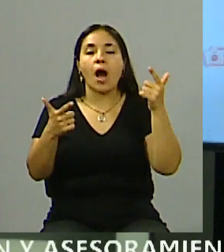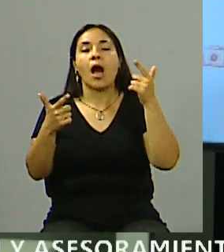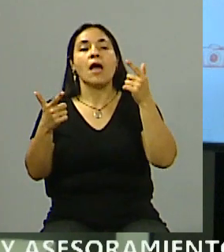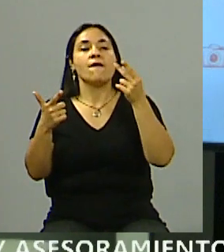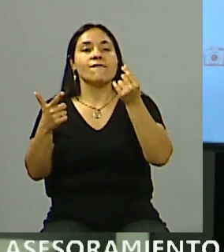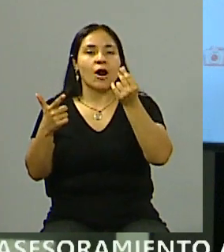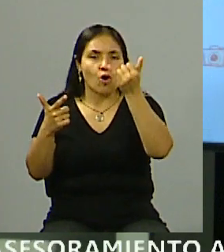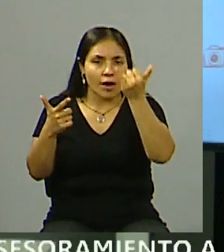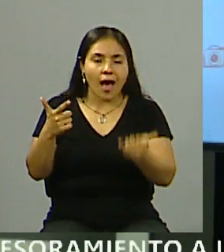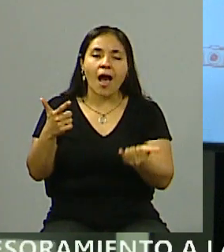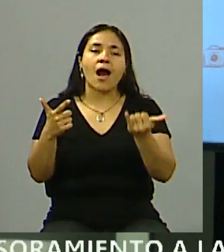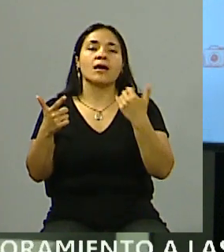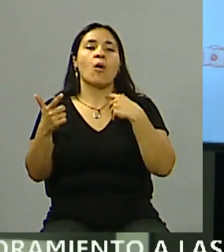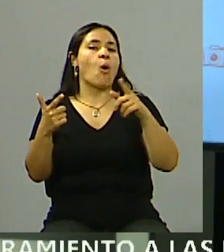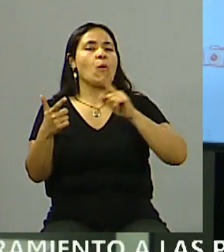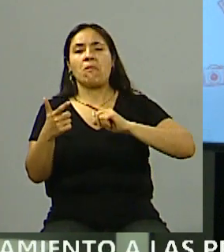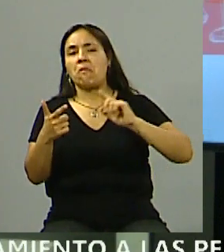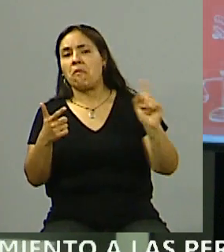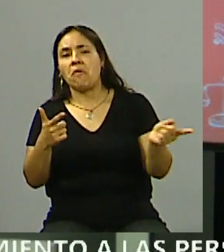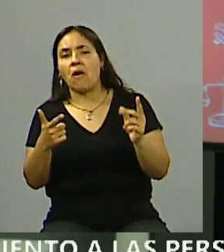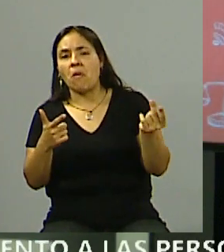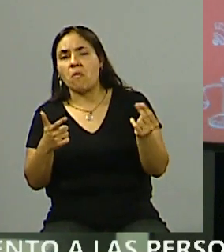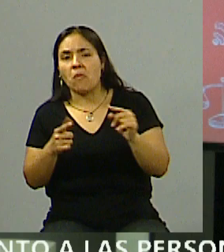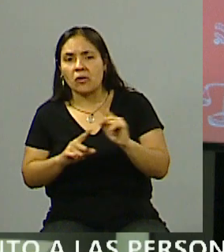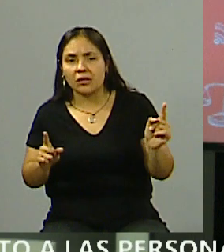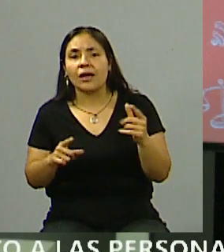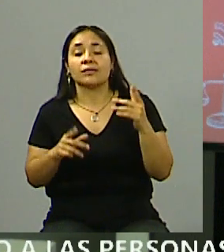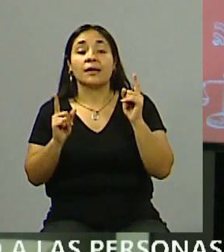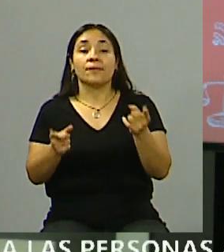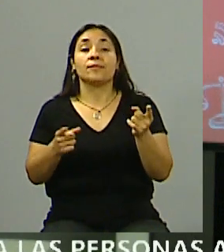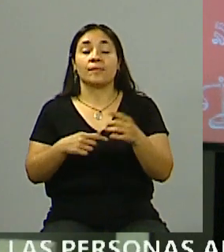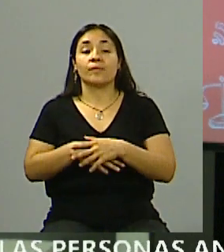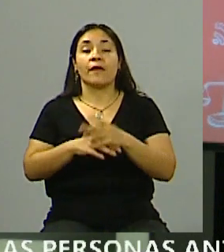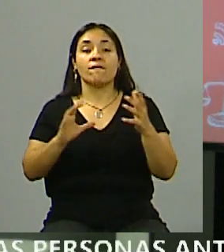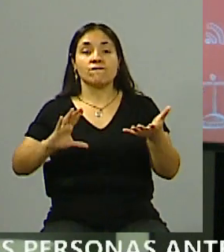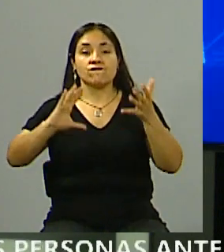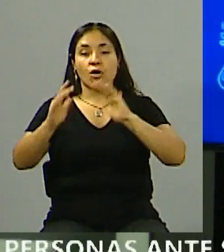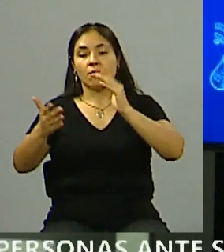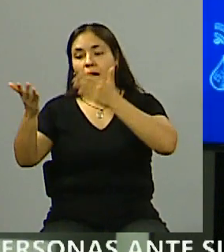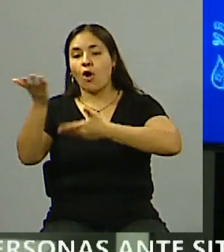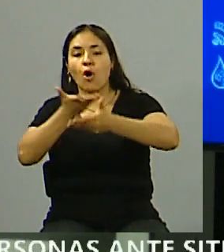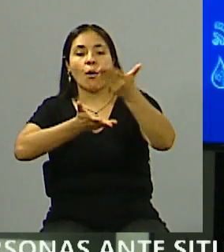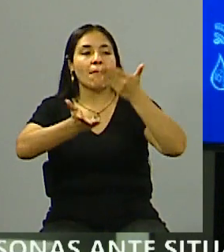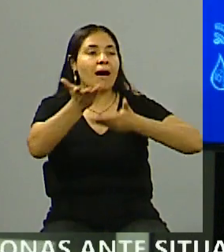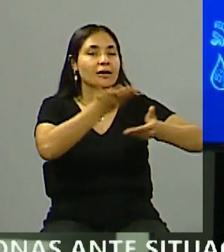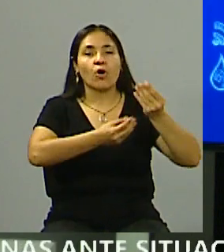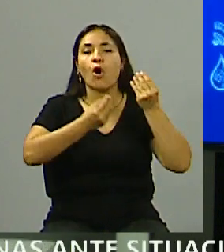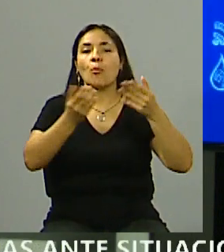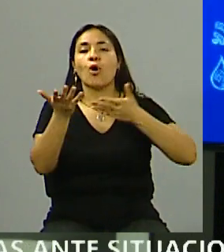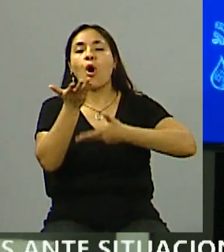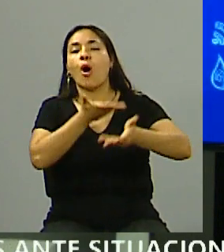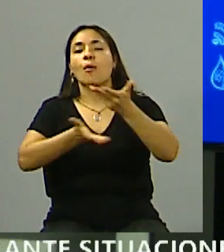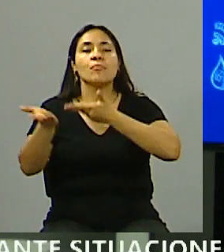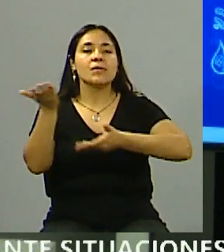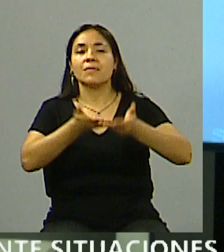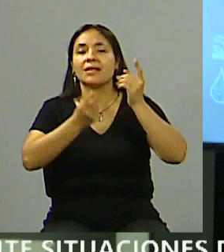valioso o no, etcétera, ¿no? Tiene que ver también con los modos de tratarnos, con los modos de convivir, es lo que